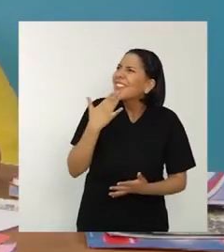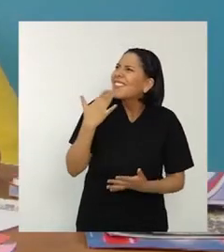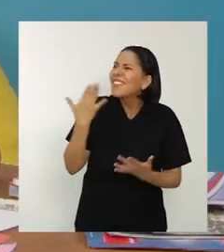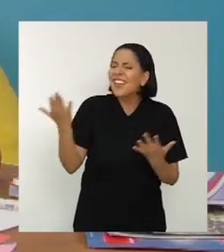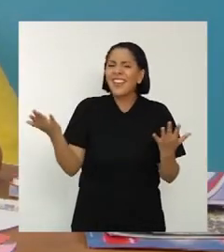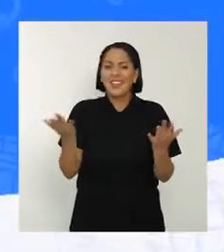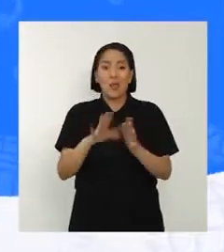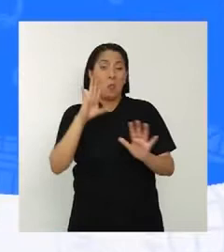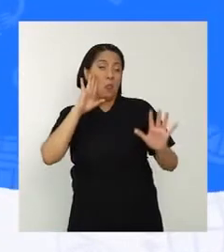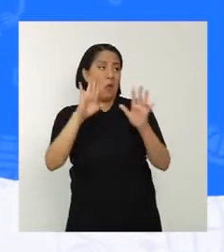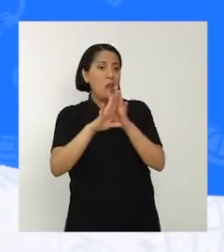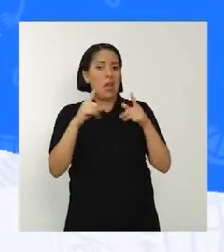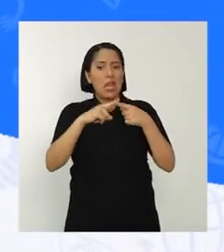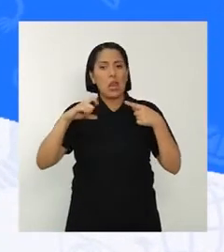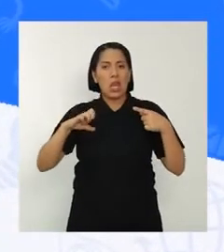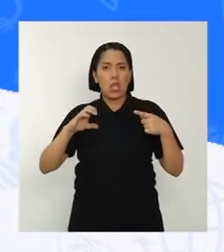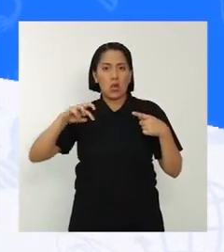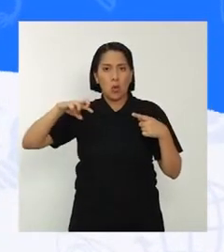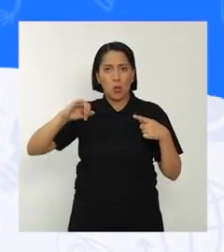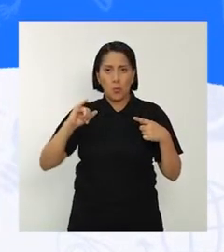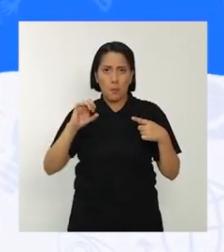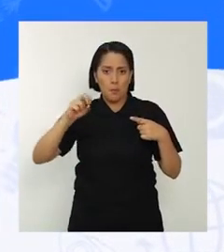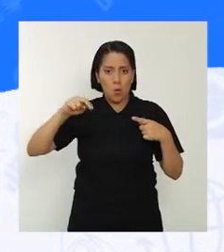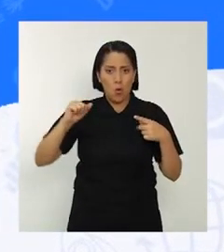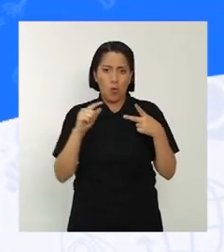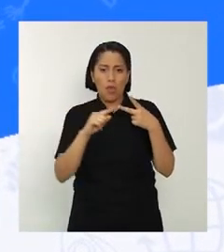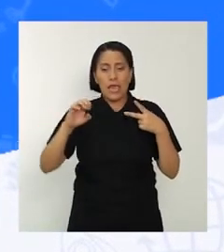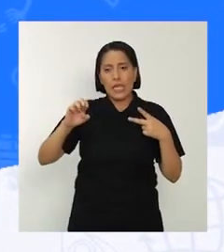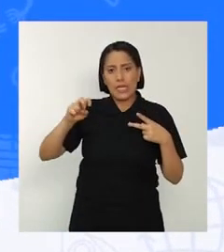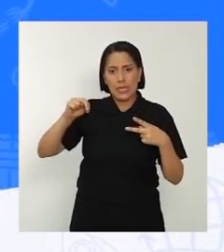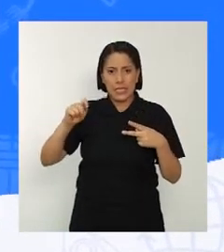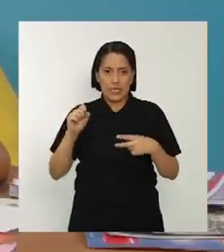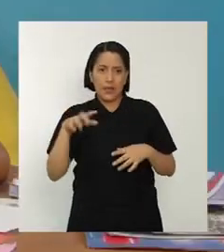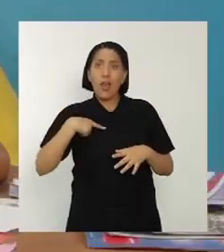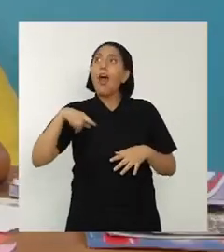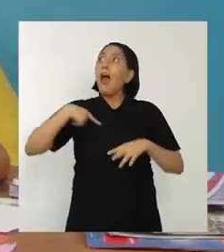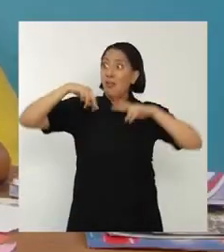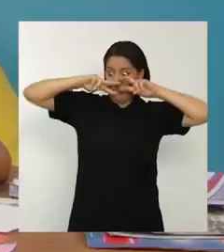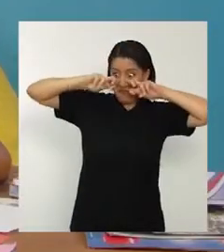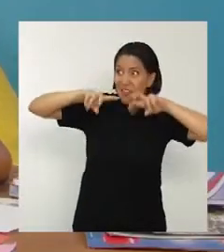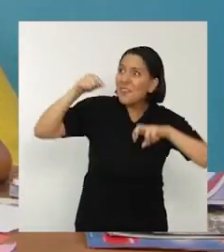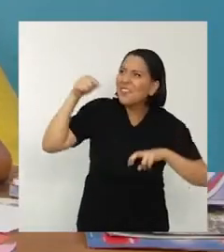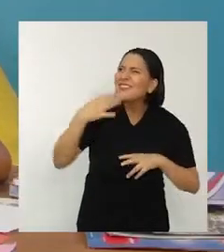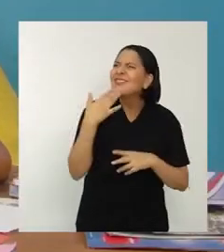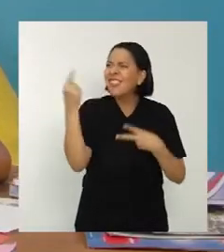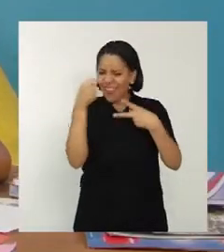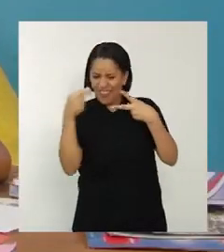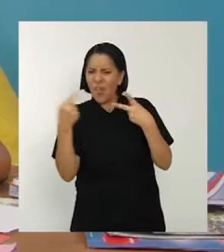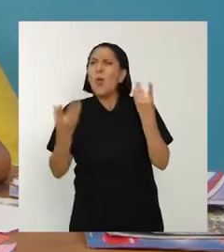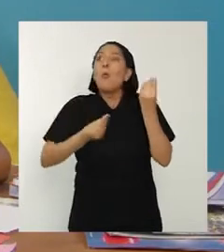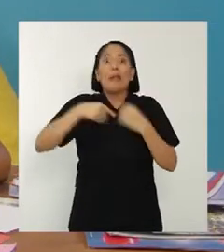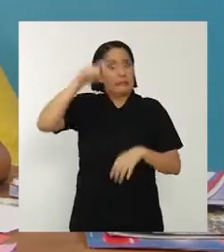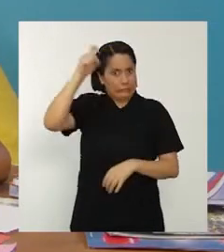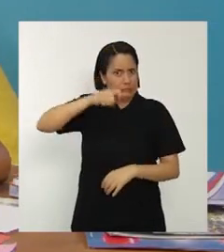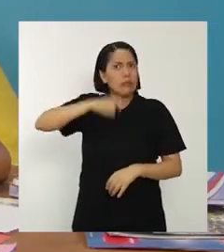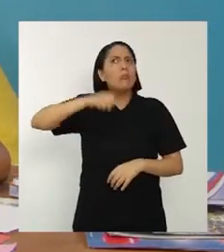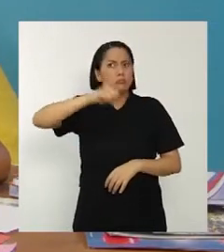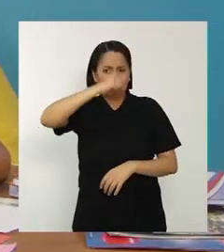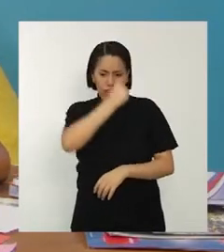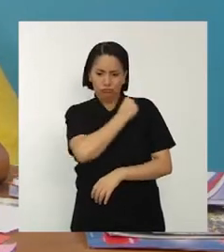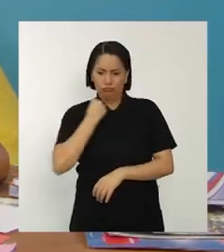cuáles son? Entre ellas están Escorpiona y Enet. Las investigaré, porque creo que necesitamos